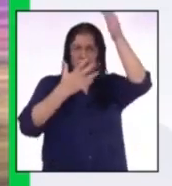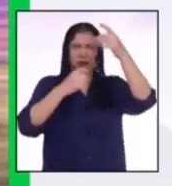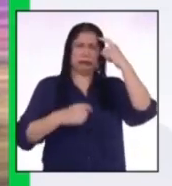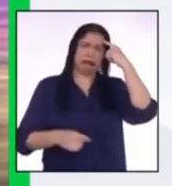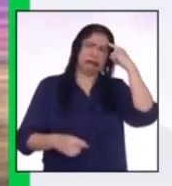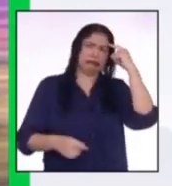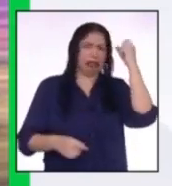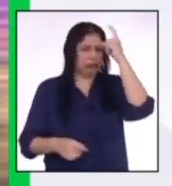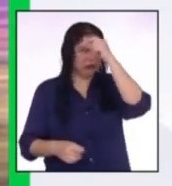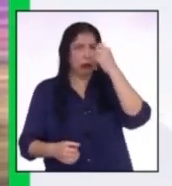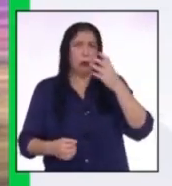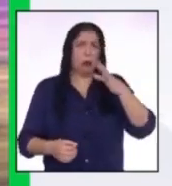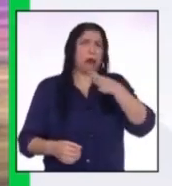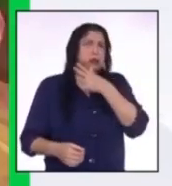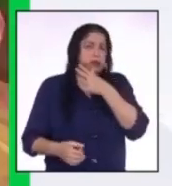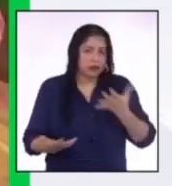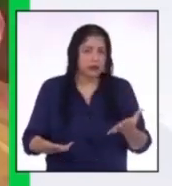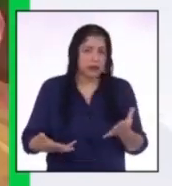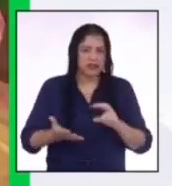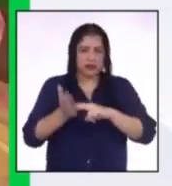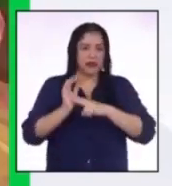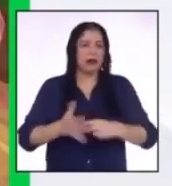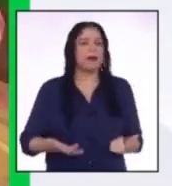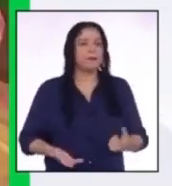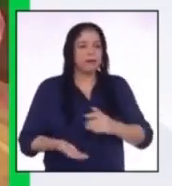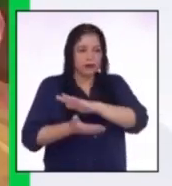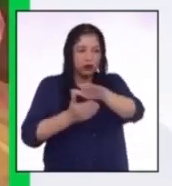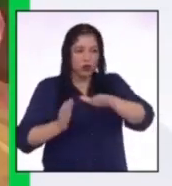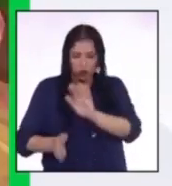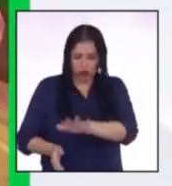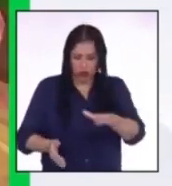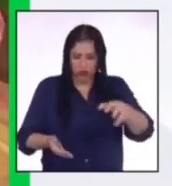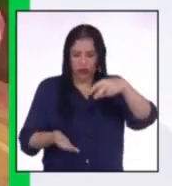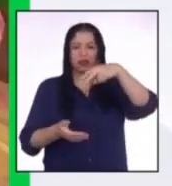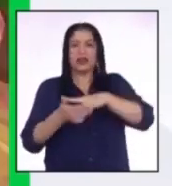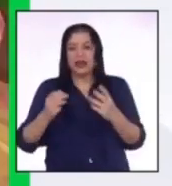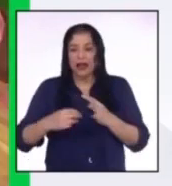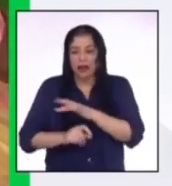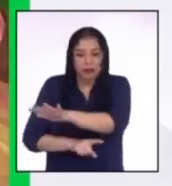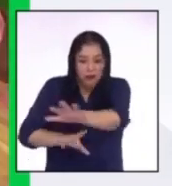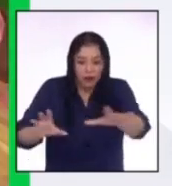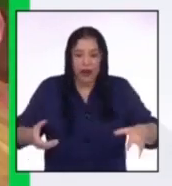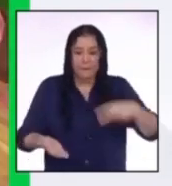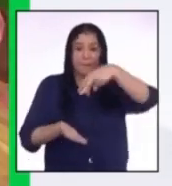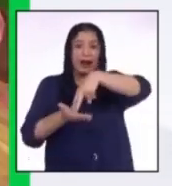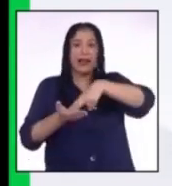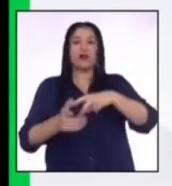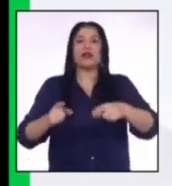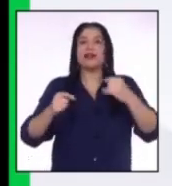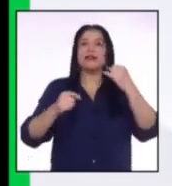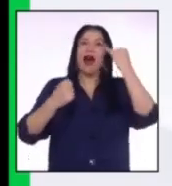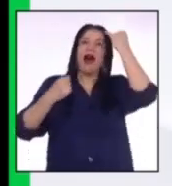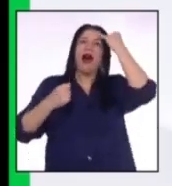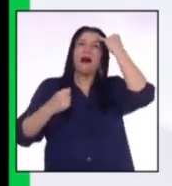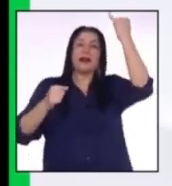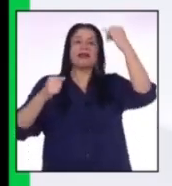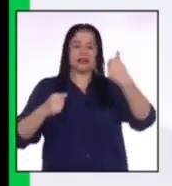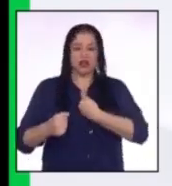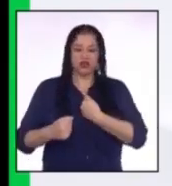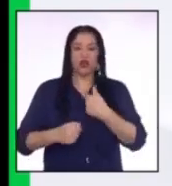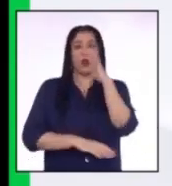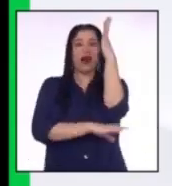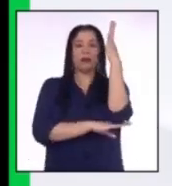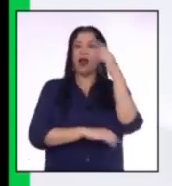primera vez escuchan esas esa información a ver todos los niños pónganse de pie en la naturaleza simulan que son un árbol ok yo soy un aguaje